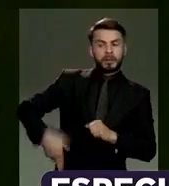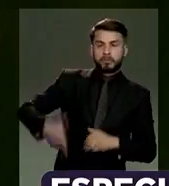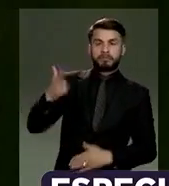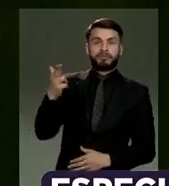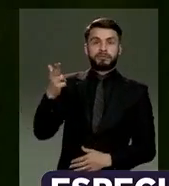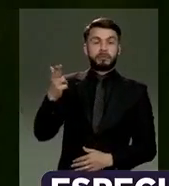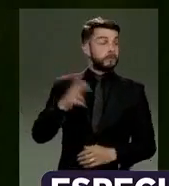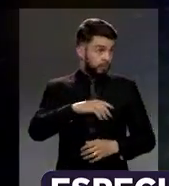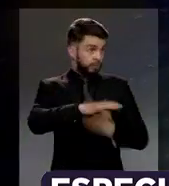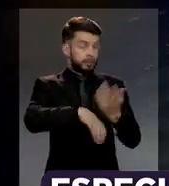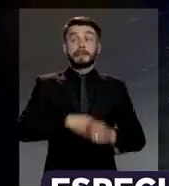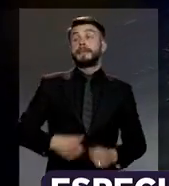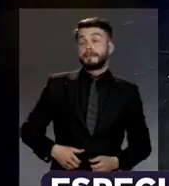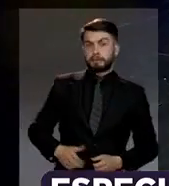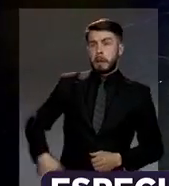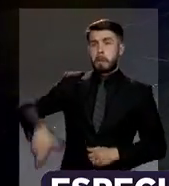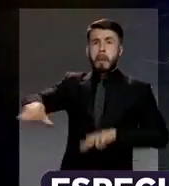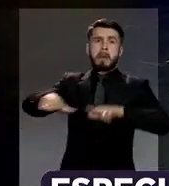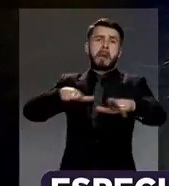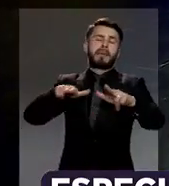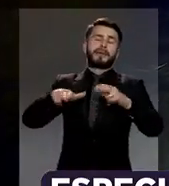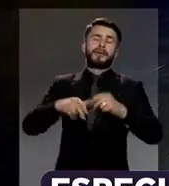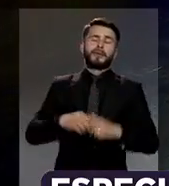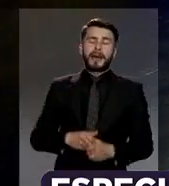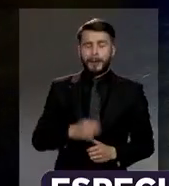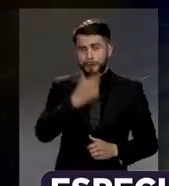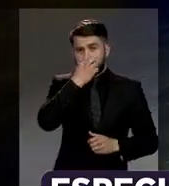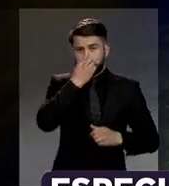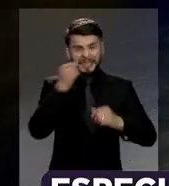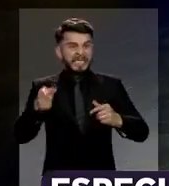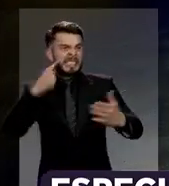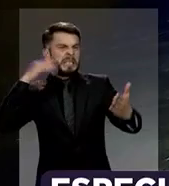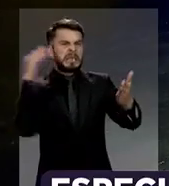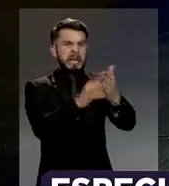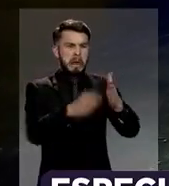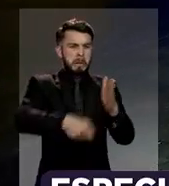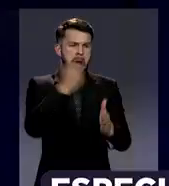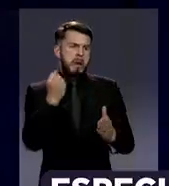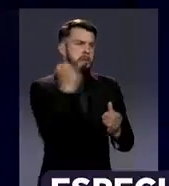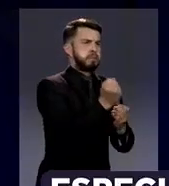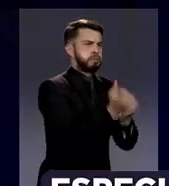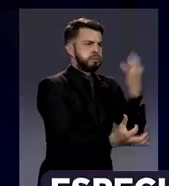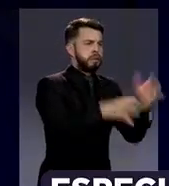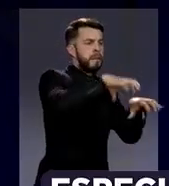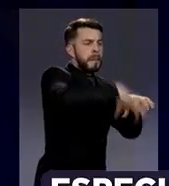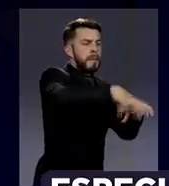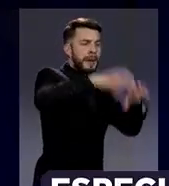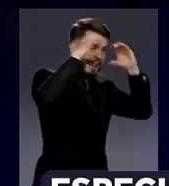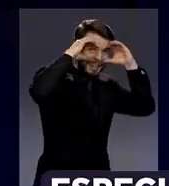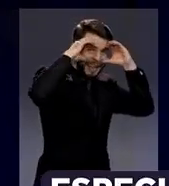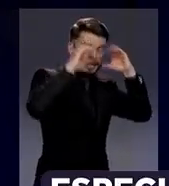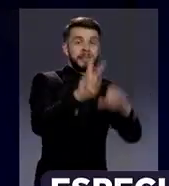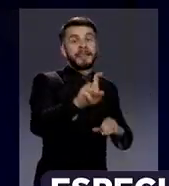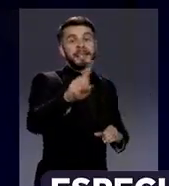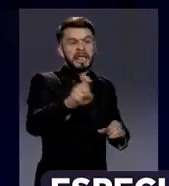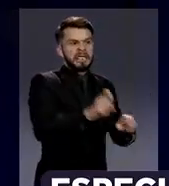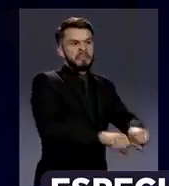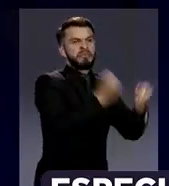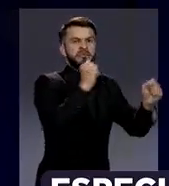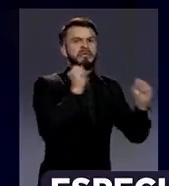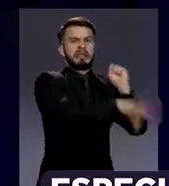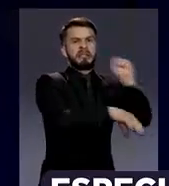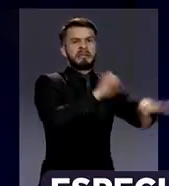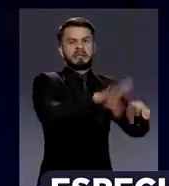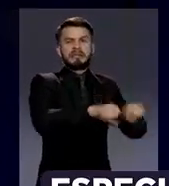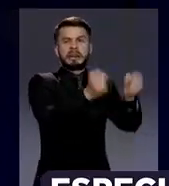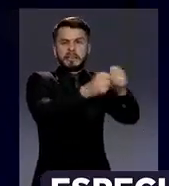en 76 calles vandalizados terminó en algunos miembros de la policía disparando de manera indiscriminada asesinando a diez